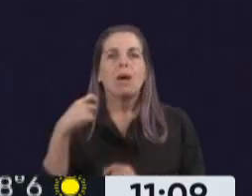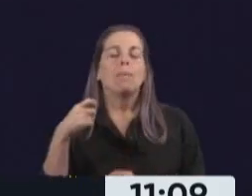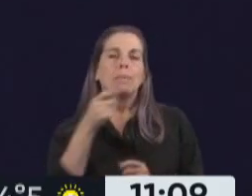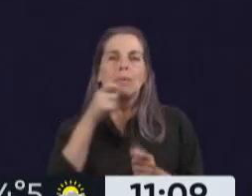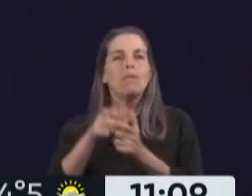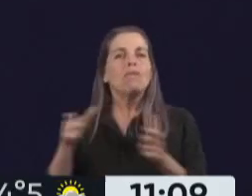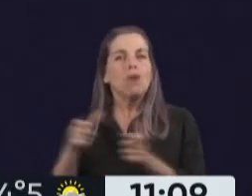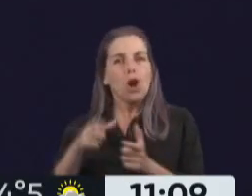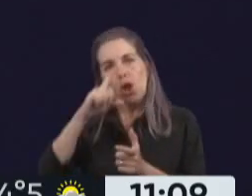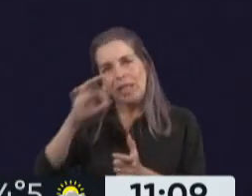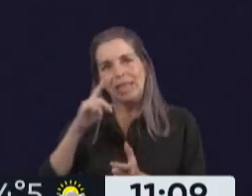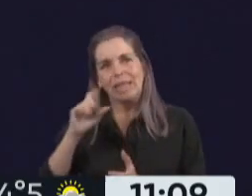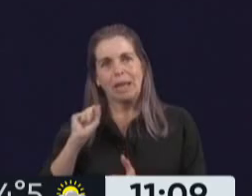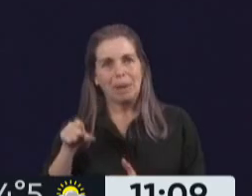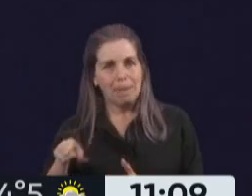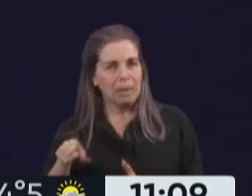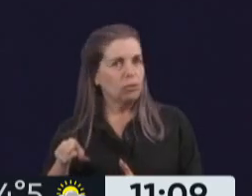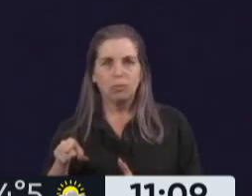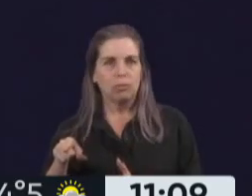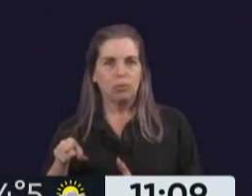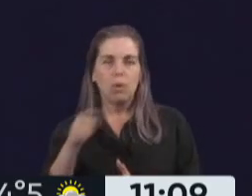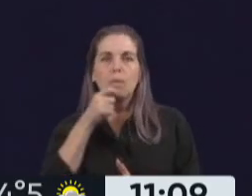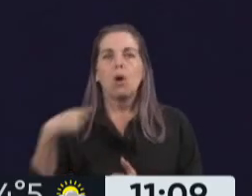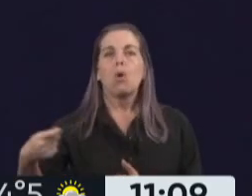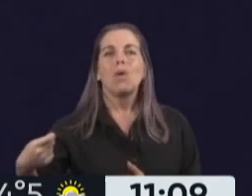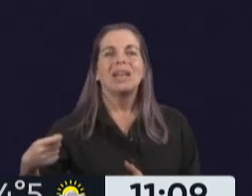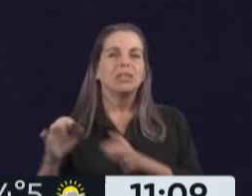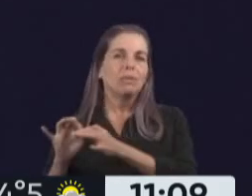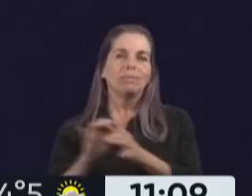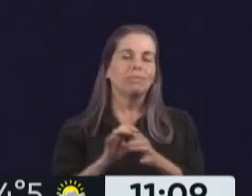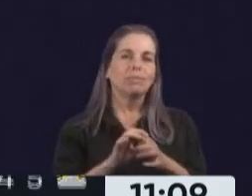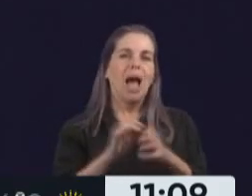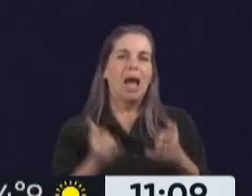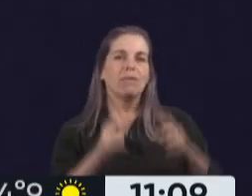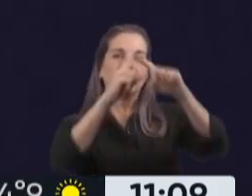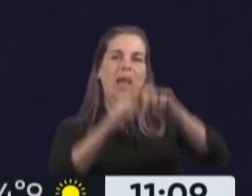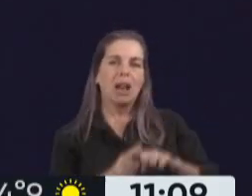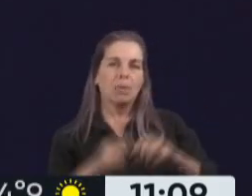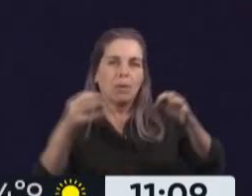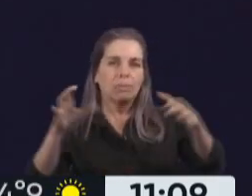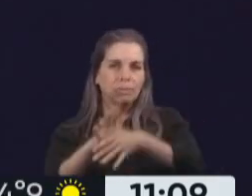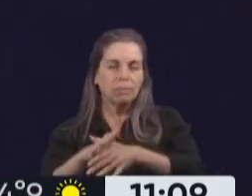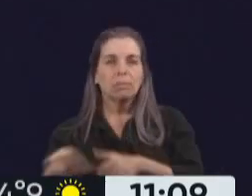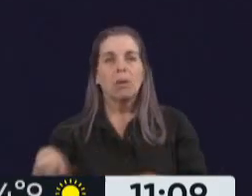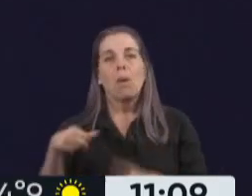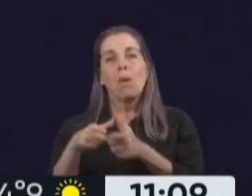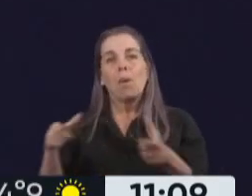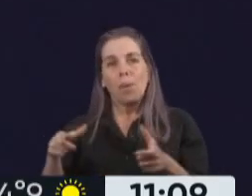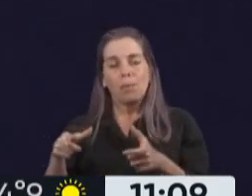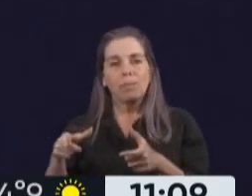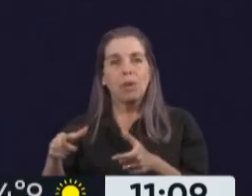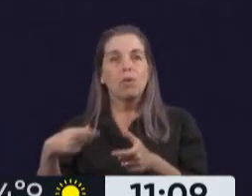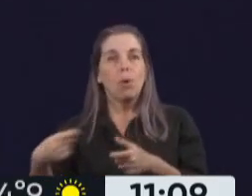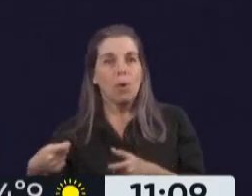bono, ¿no? Porque las jubilaciones se ajustan por una fórmula, va a estar atada siempre